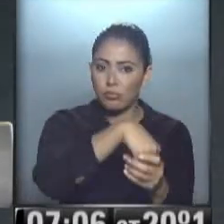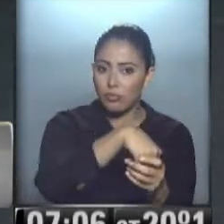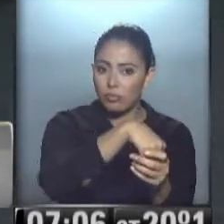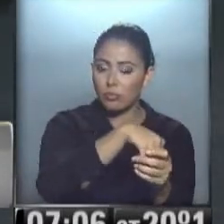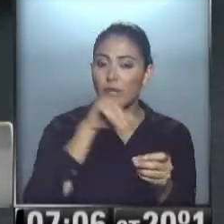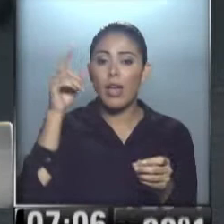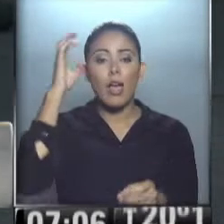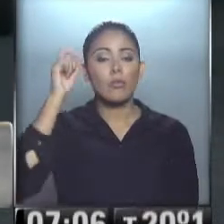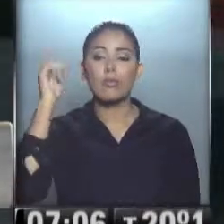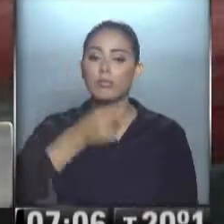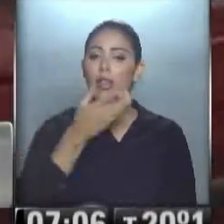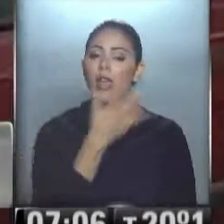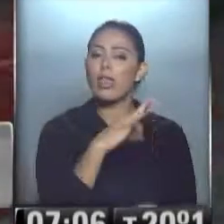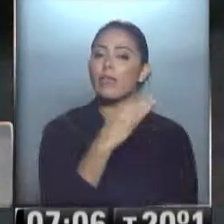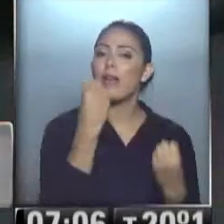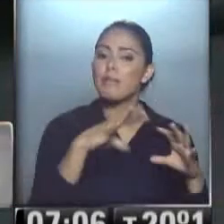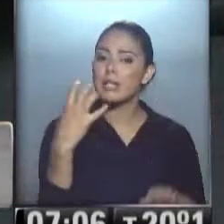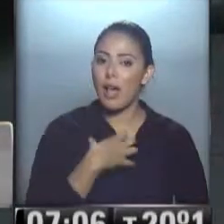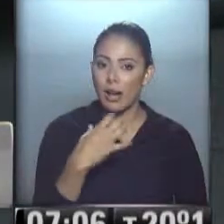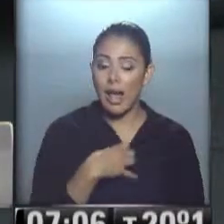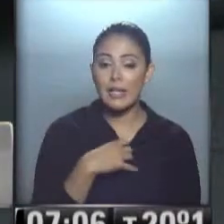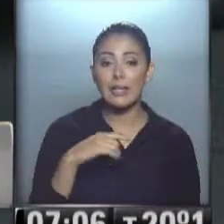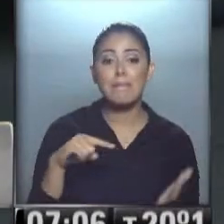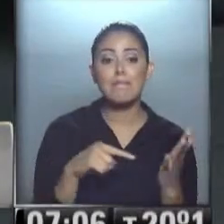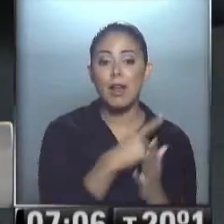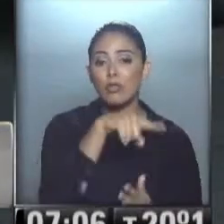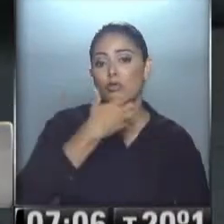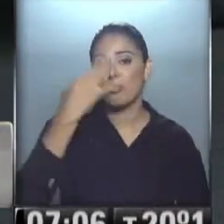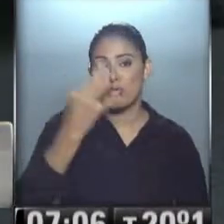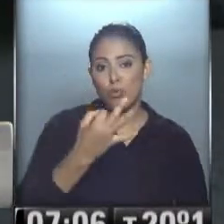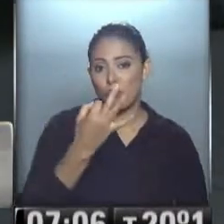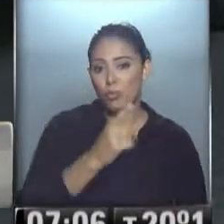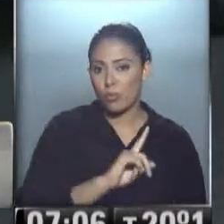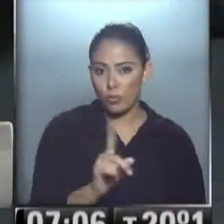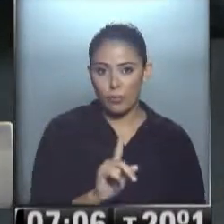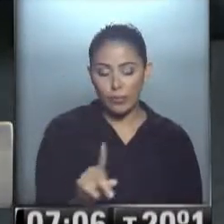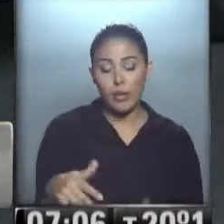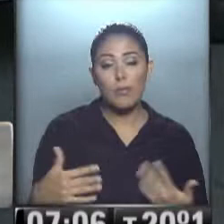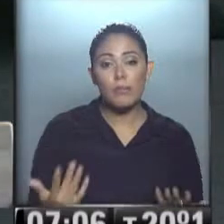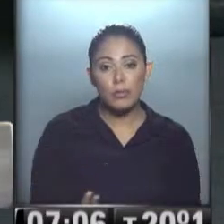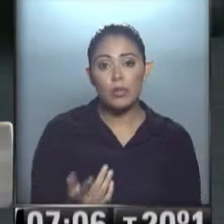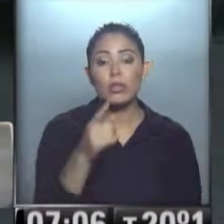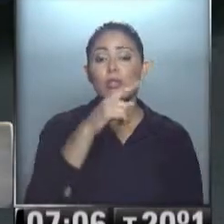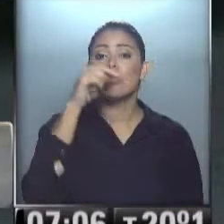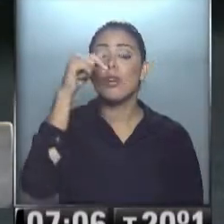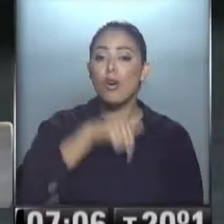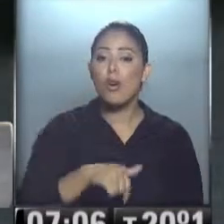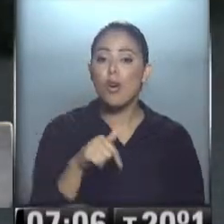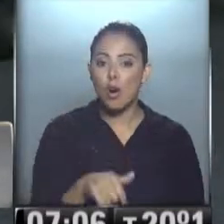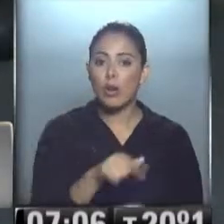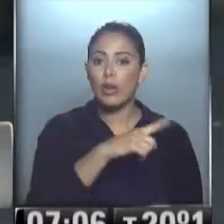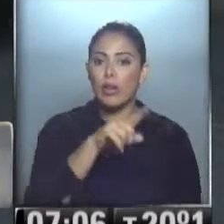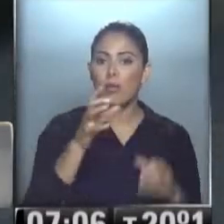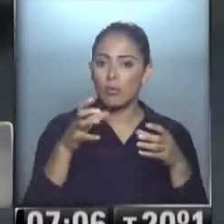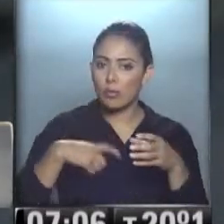a retomar las clases esto no ha sido posible lo cierto es que van a presentarse nuevamente aquí porque